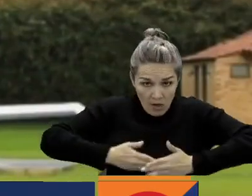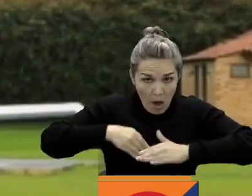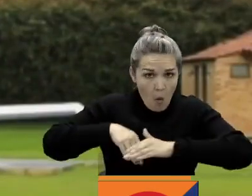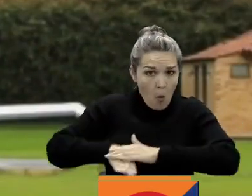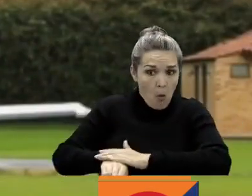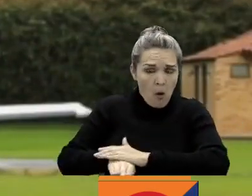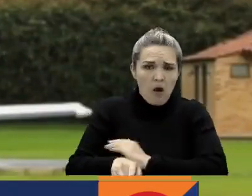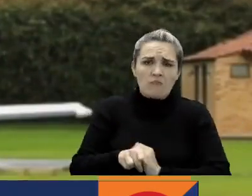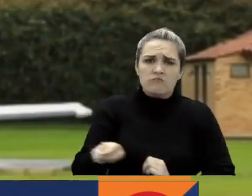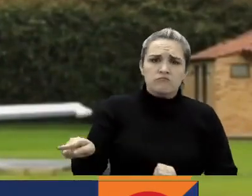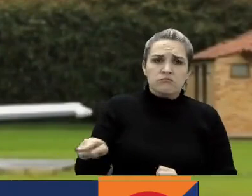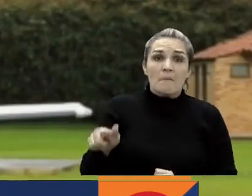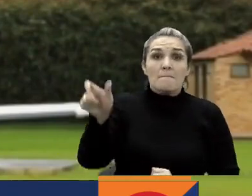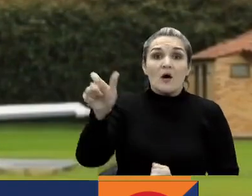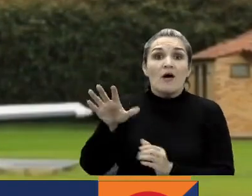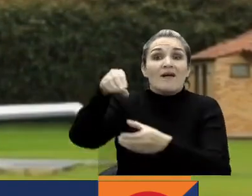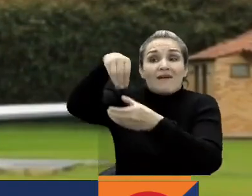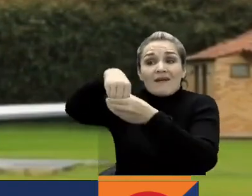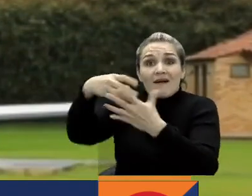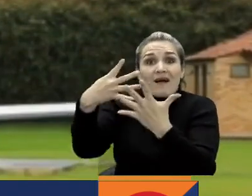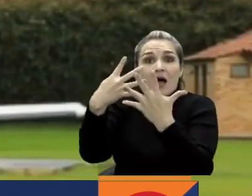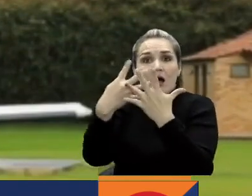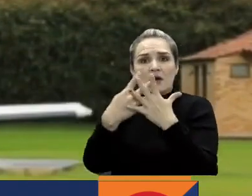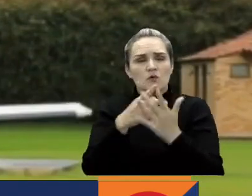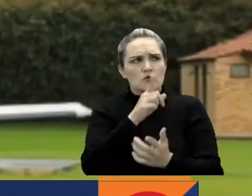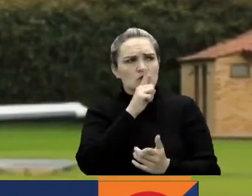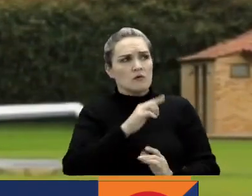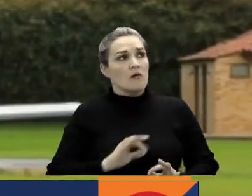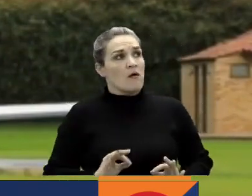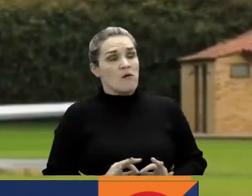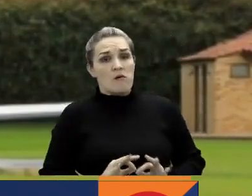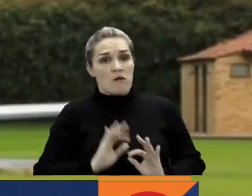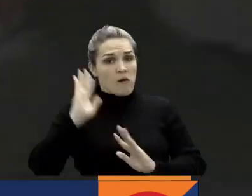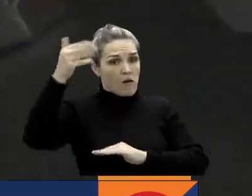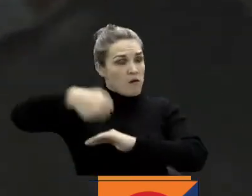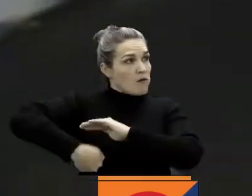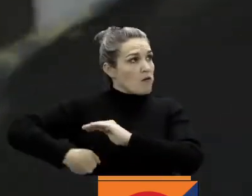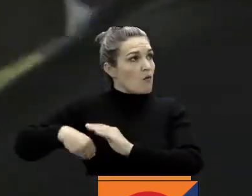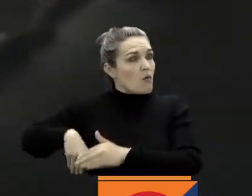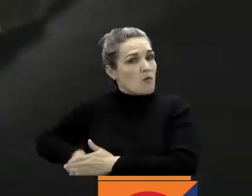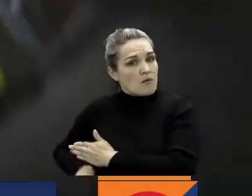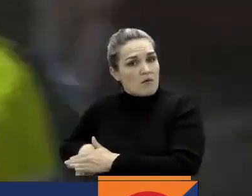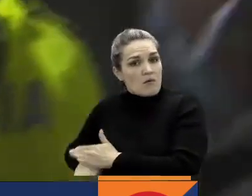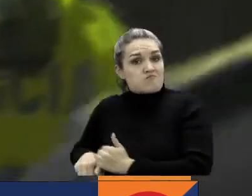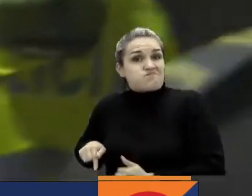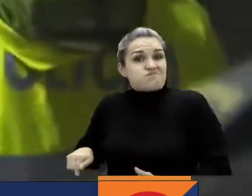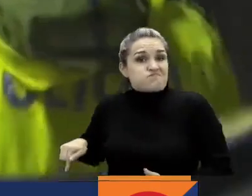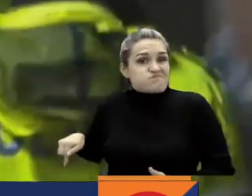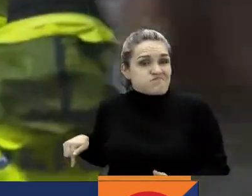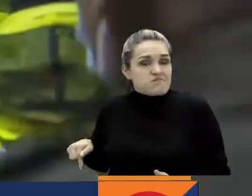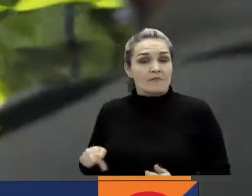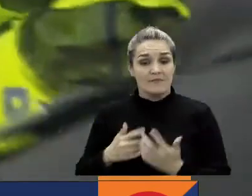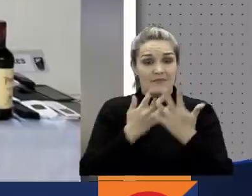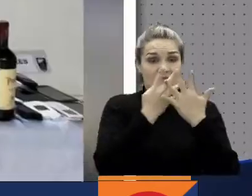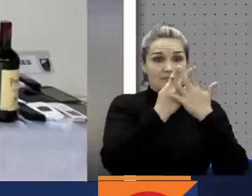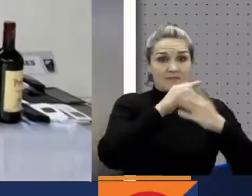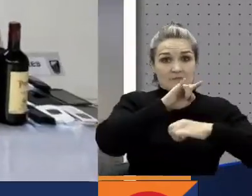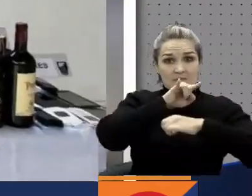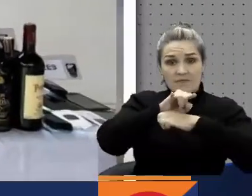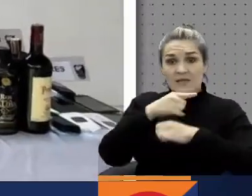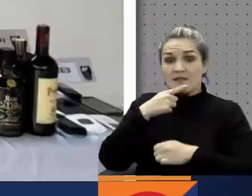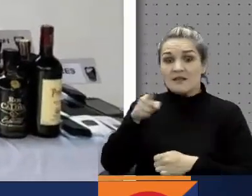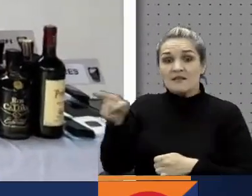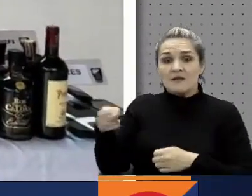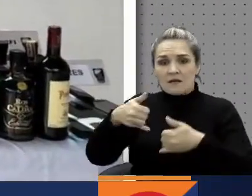que las personas que están privadas de libertad han intentado volver a ingresar elementos prohibidos. Según las autoridades carcelarias, el licor estaba